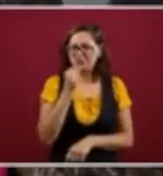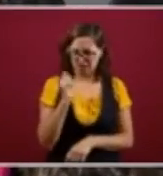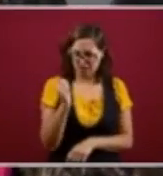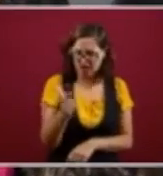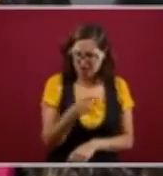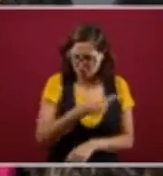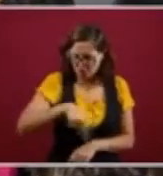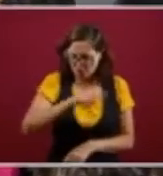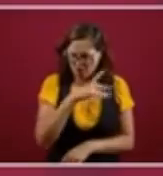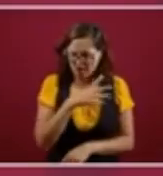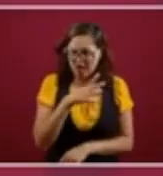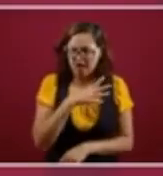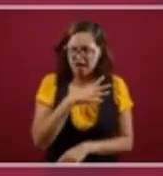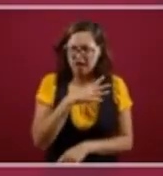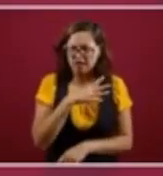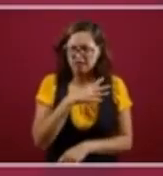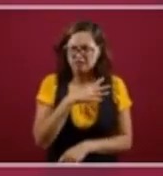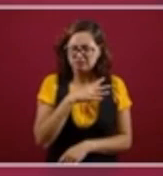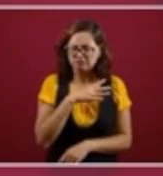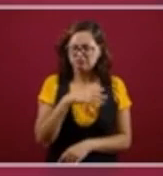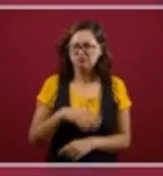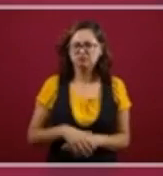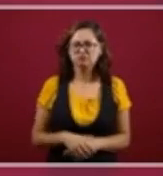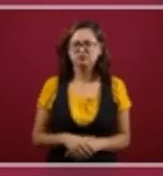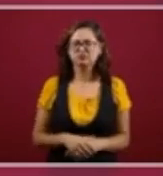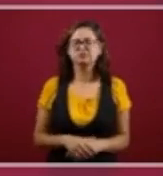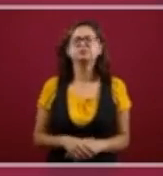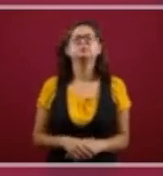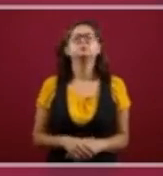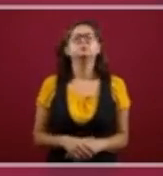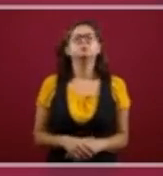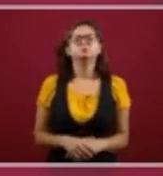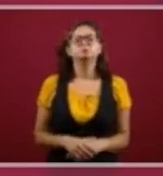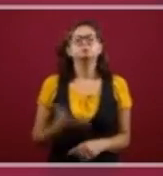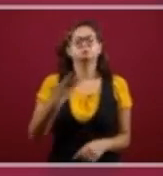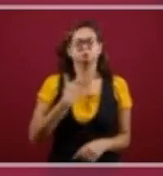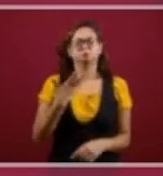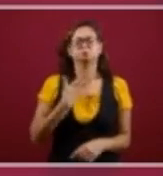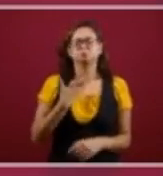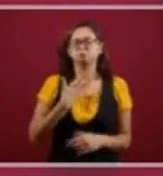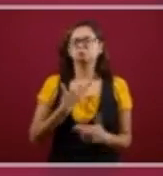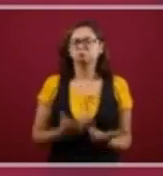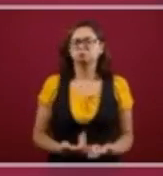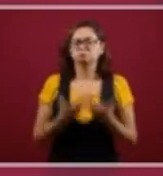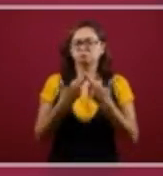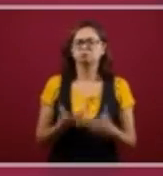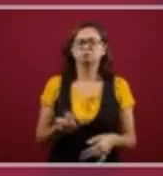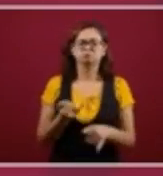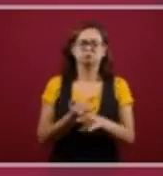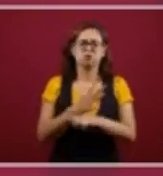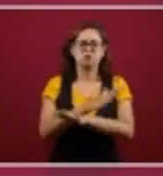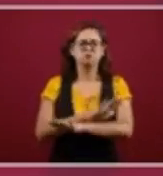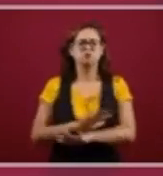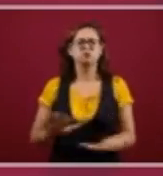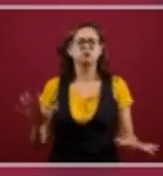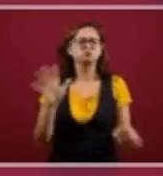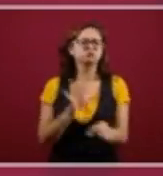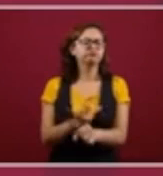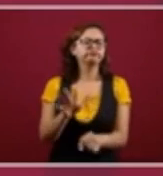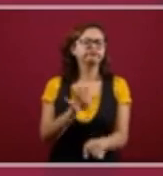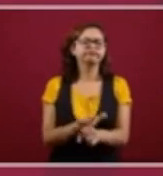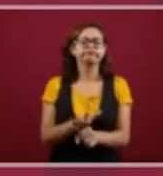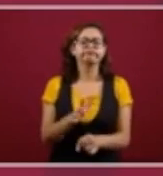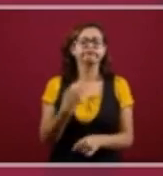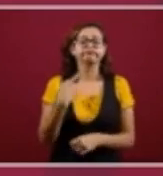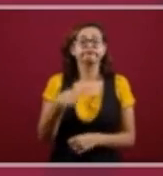tema tengo información amplia, suficiente, pero como